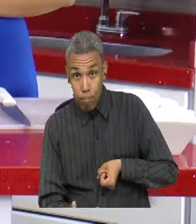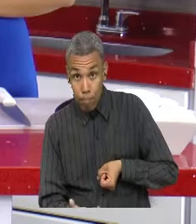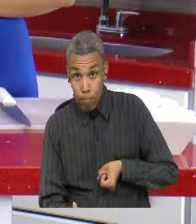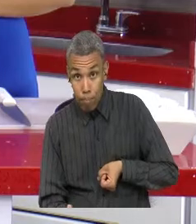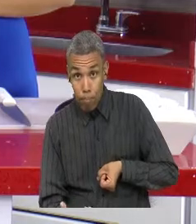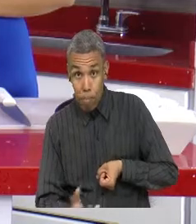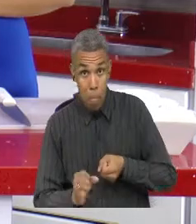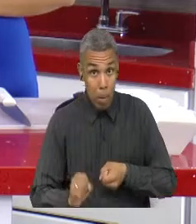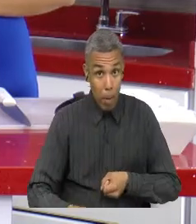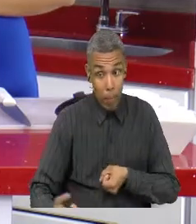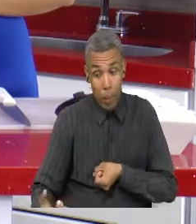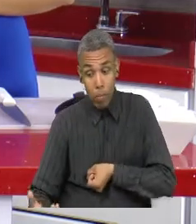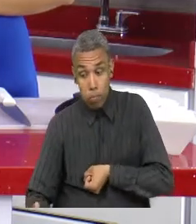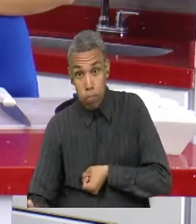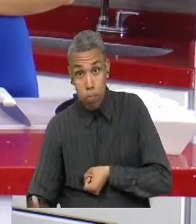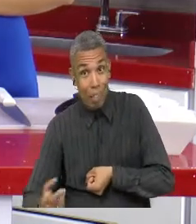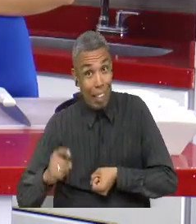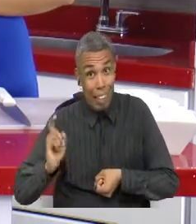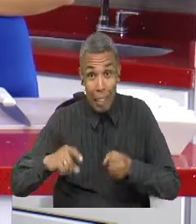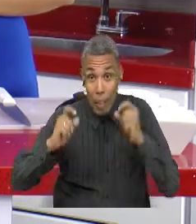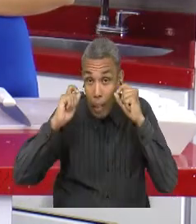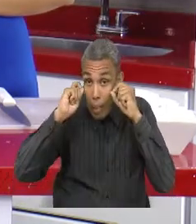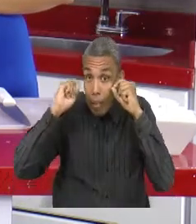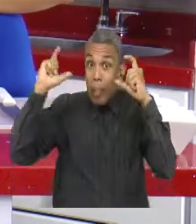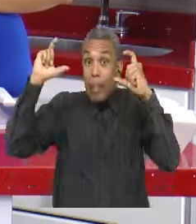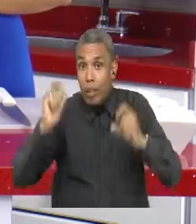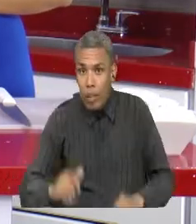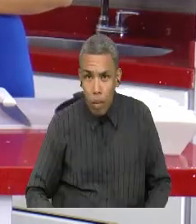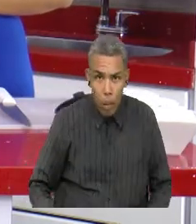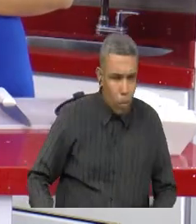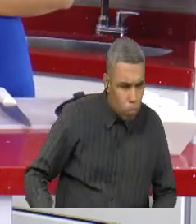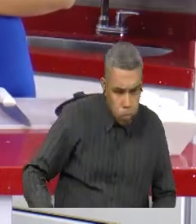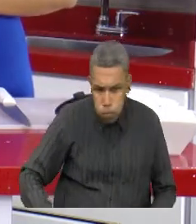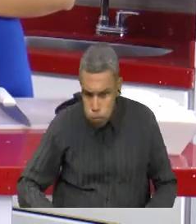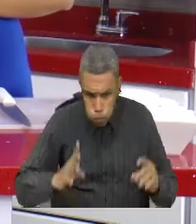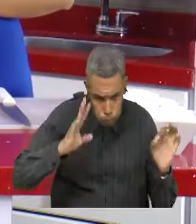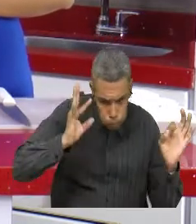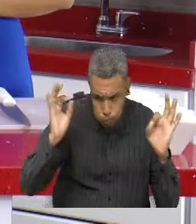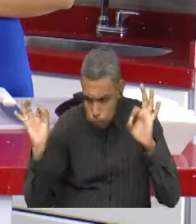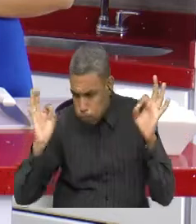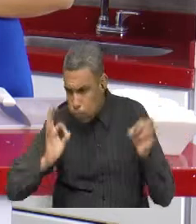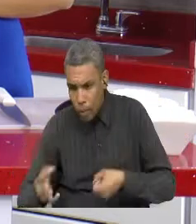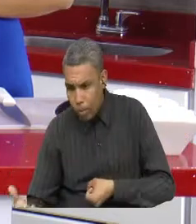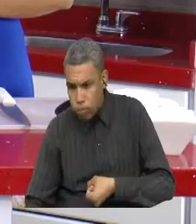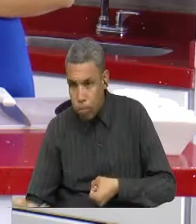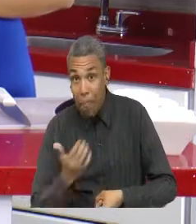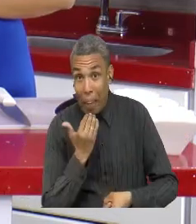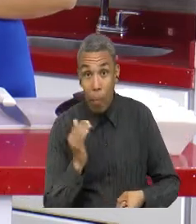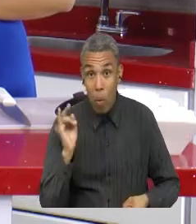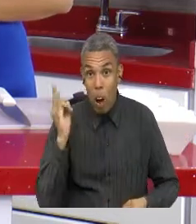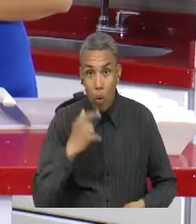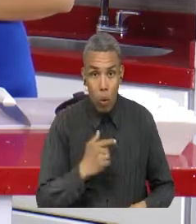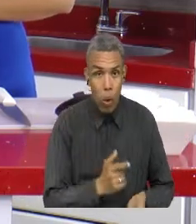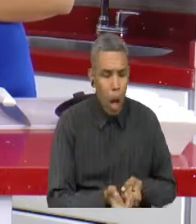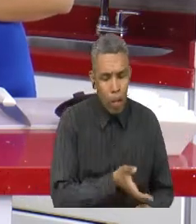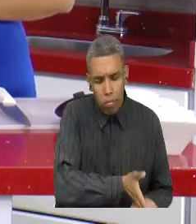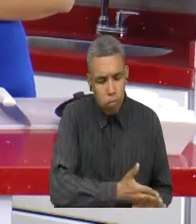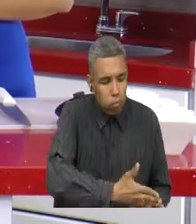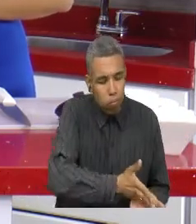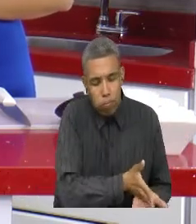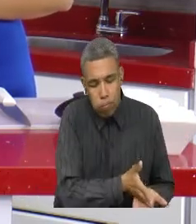muchas cosas, pero en la cocina tenemos que tener los 5 sentidos en la estufa y en los sartén. Se nos quema,